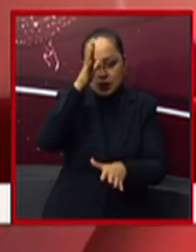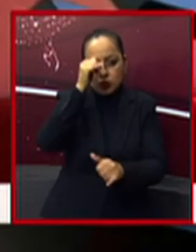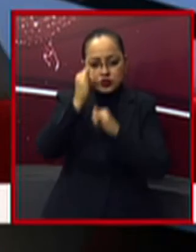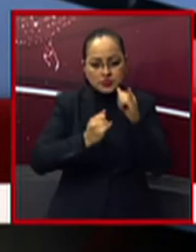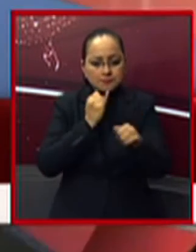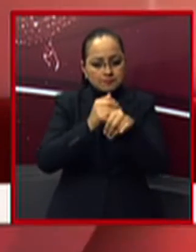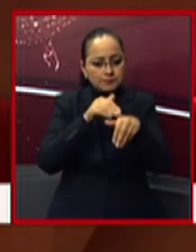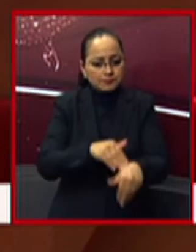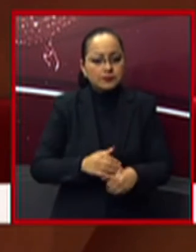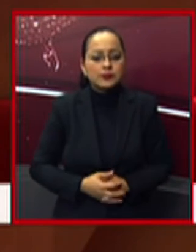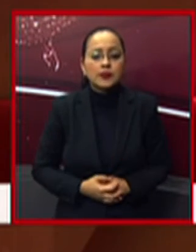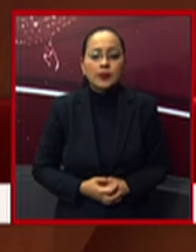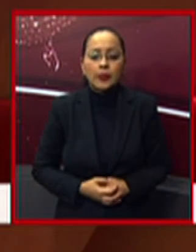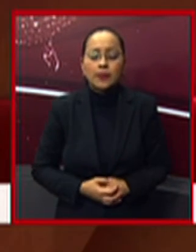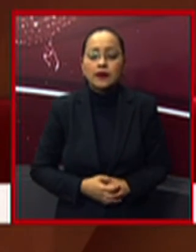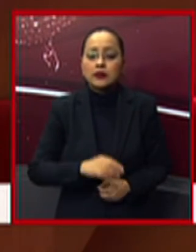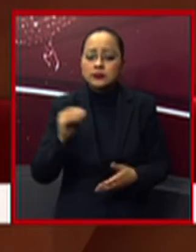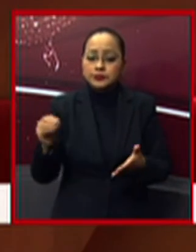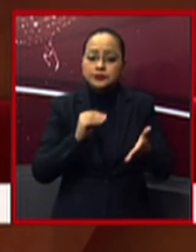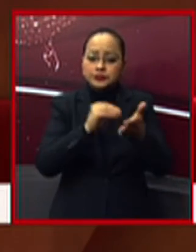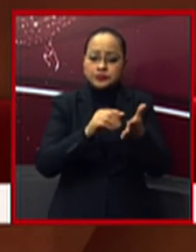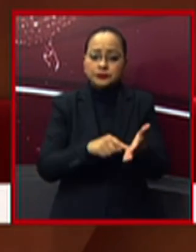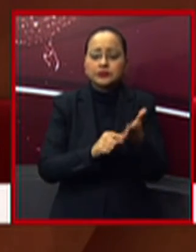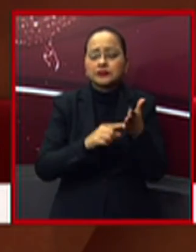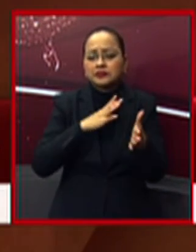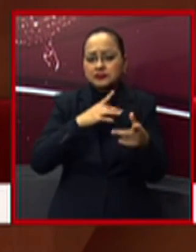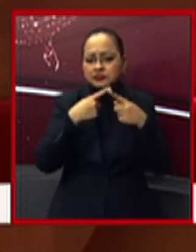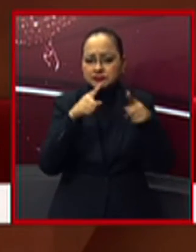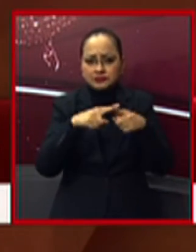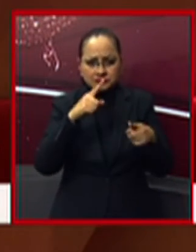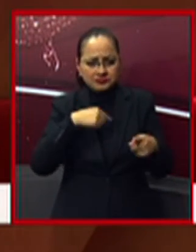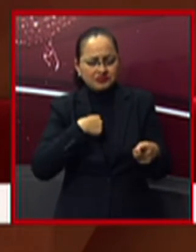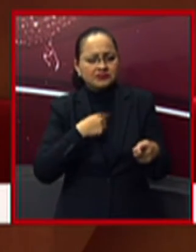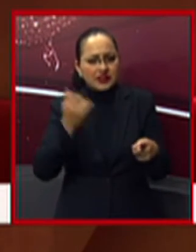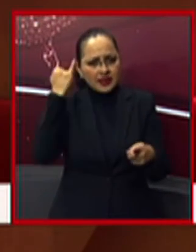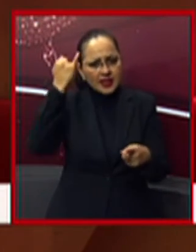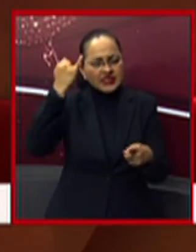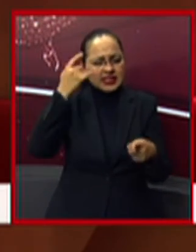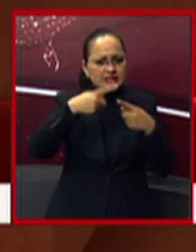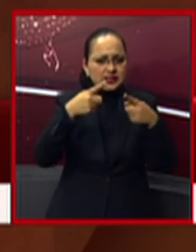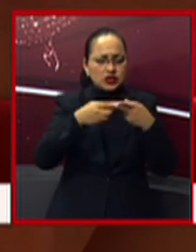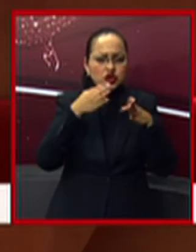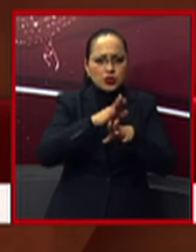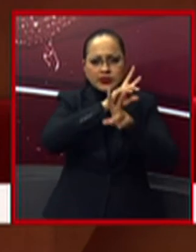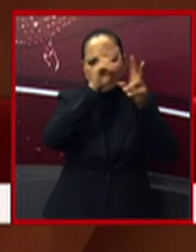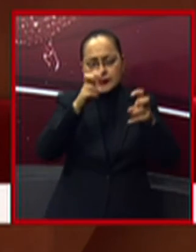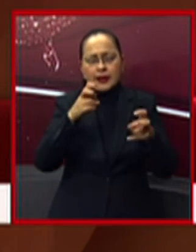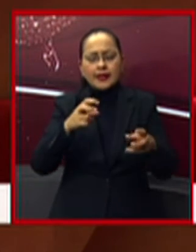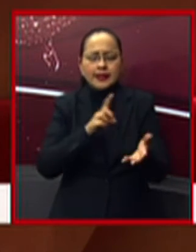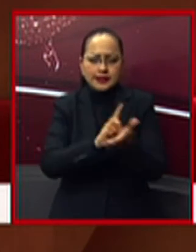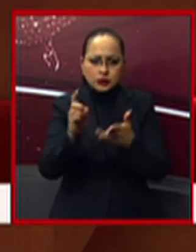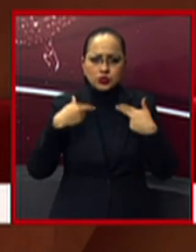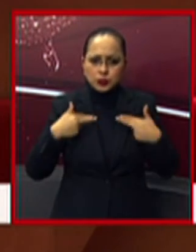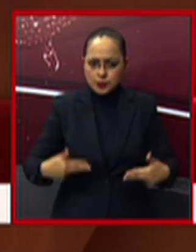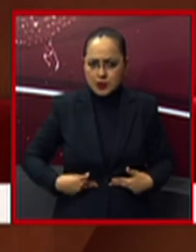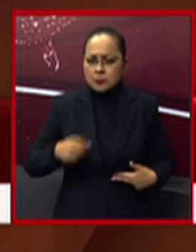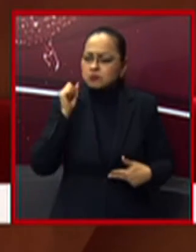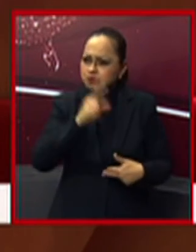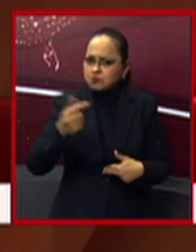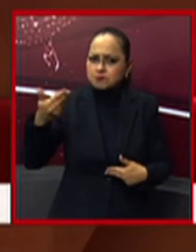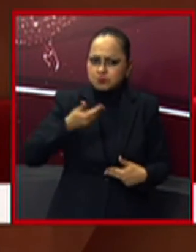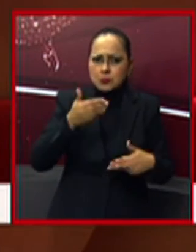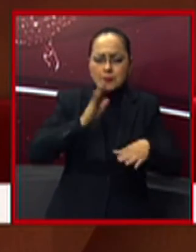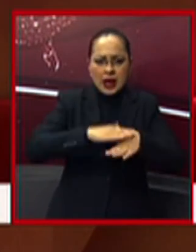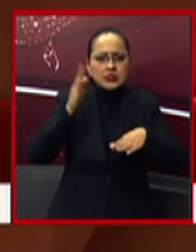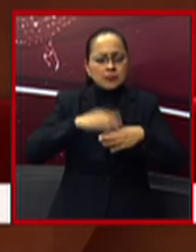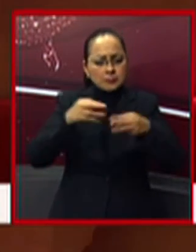internacionales. Contiene todas las consideraciones que la materia de derechos humanos continuamente